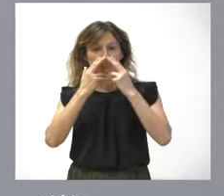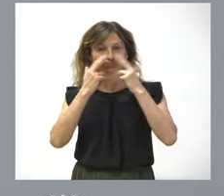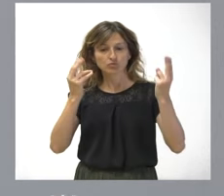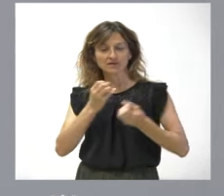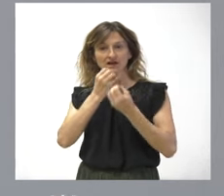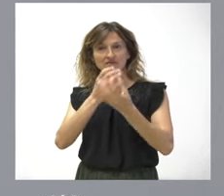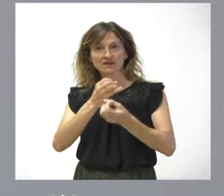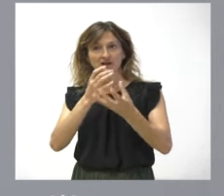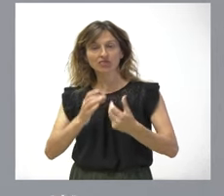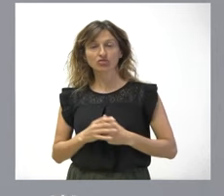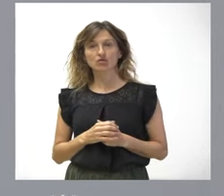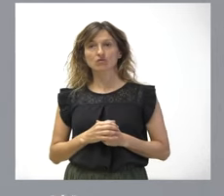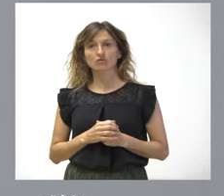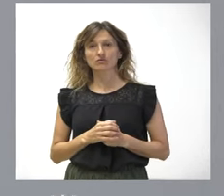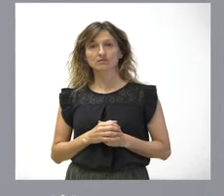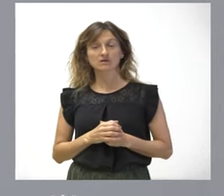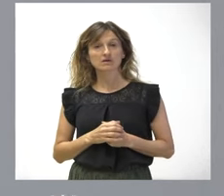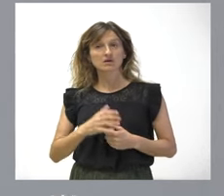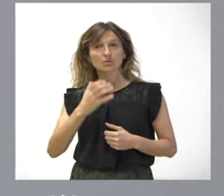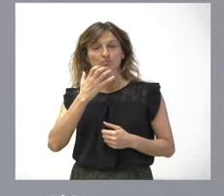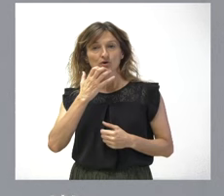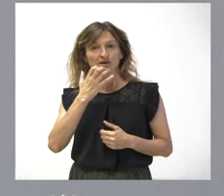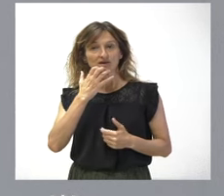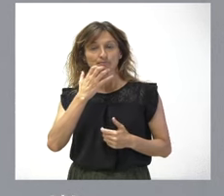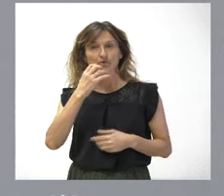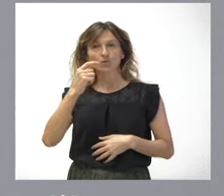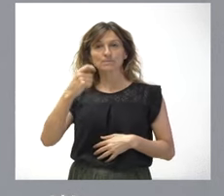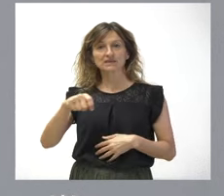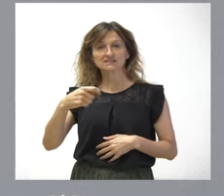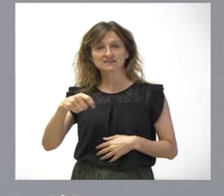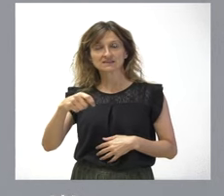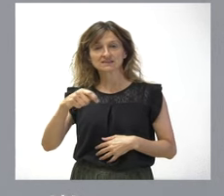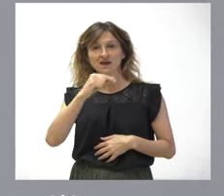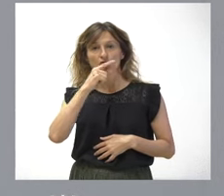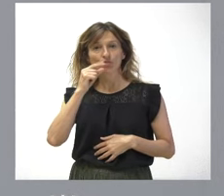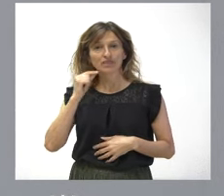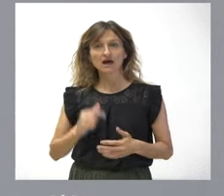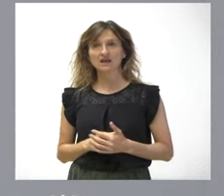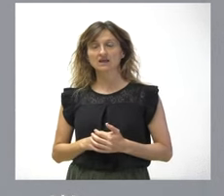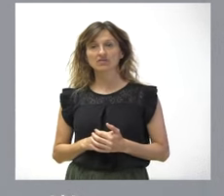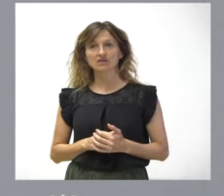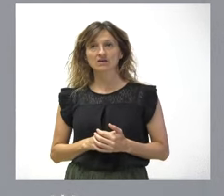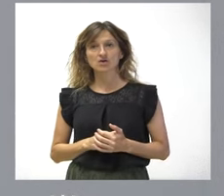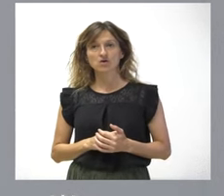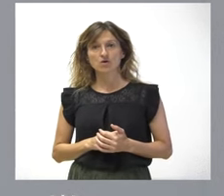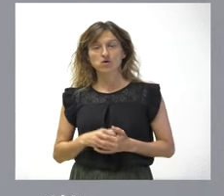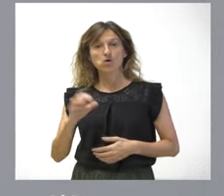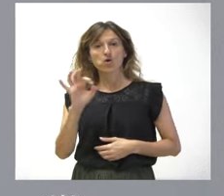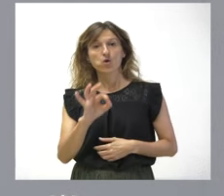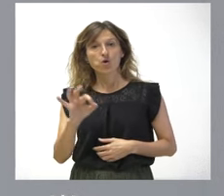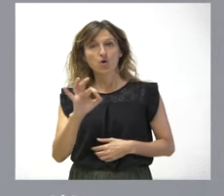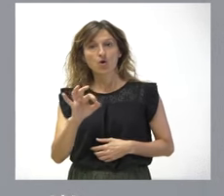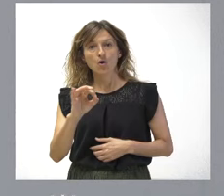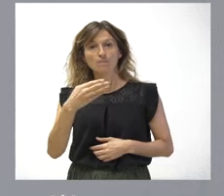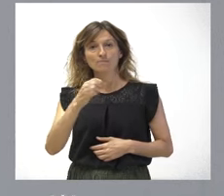personas que este asunto lo conocen como puedan ser el presidente Felipe González o incluso Eh pues jusep